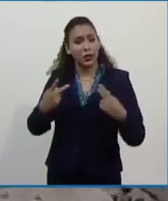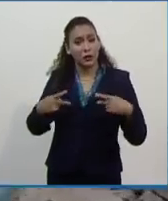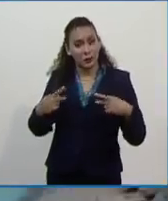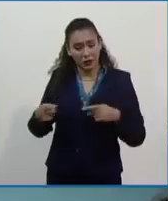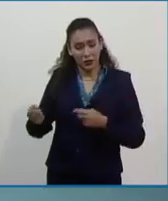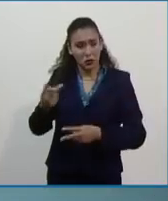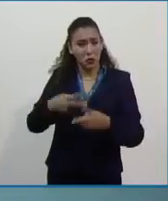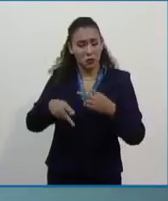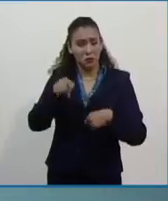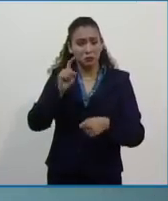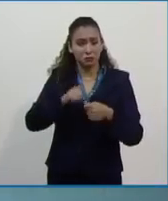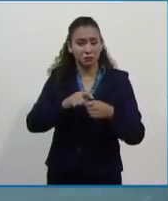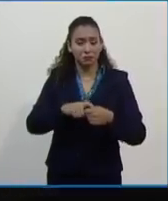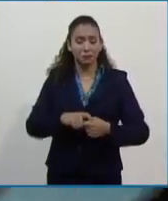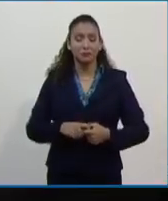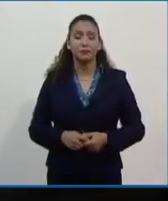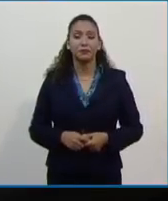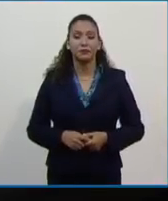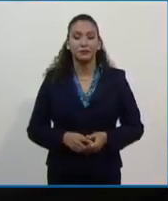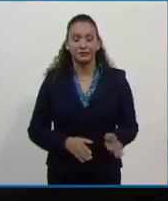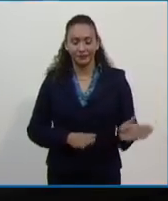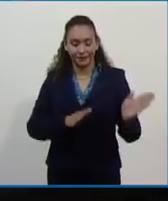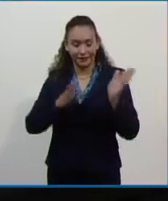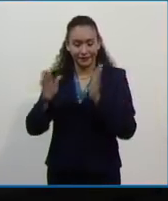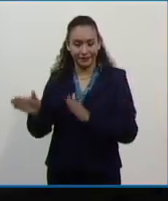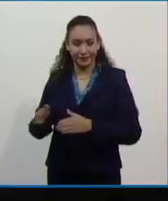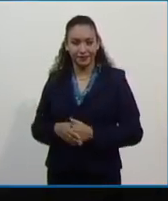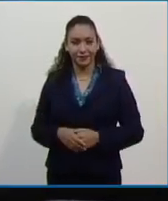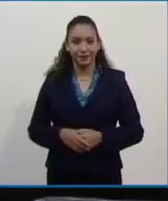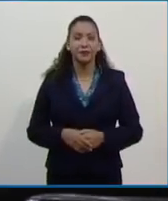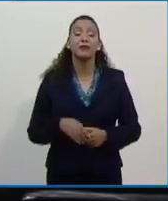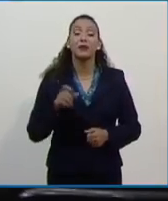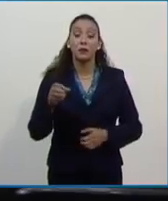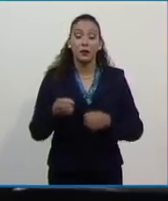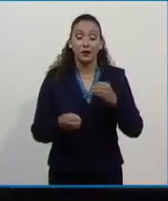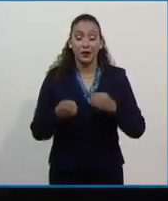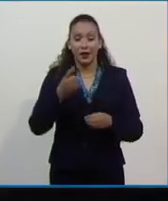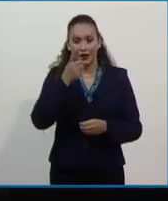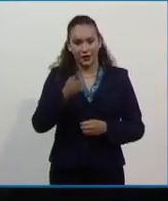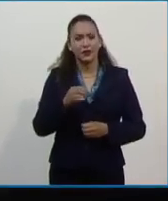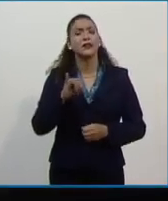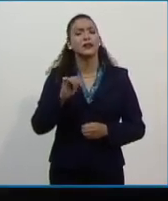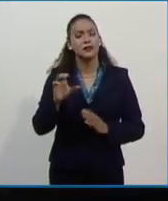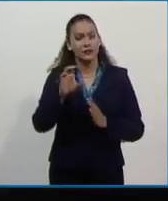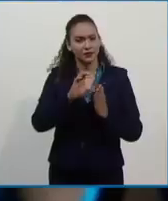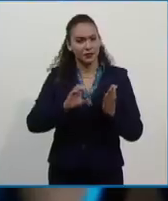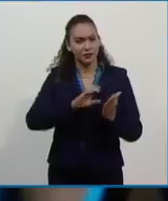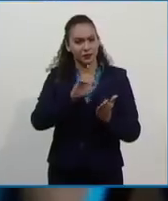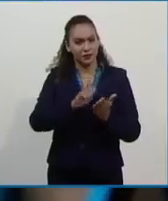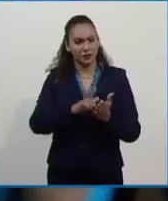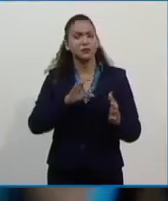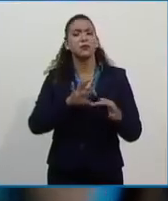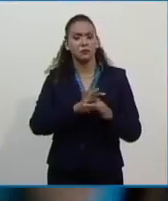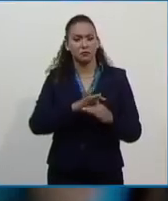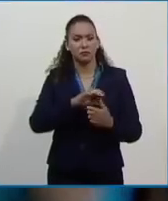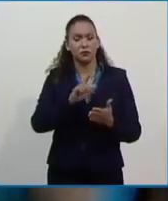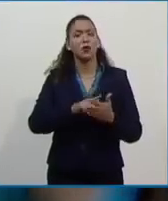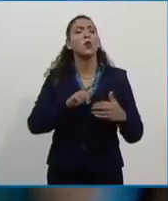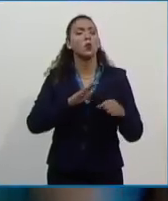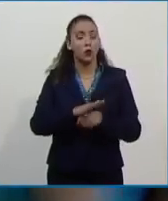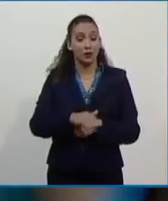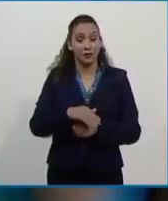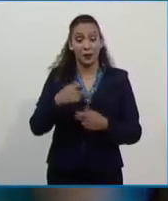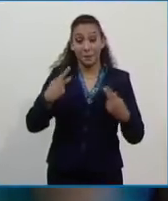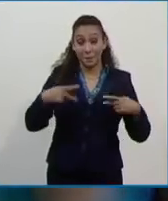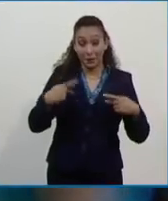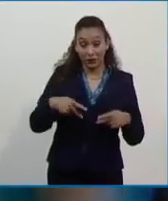interesadas. En otro asunto, esta sala determinó que es constitucional la pena de 8 a 15 años de prisión a